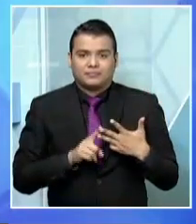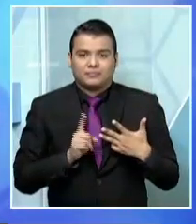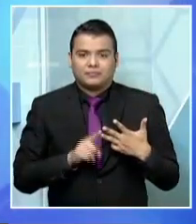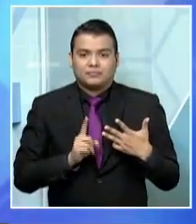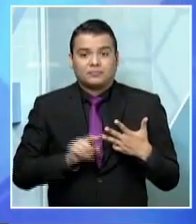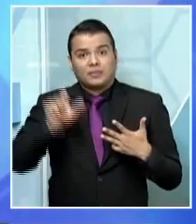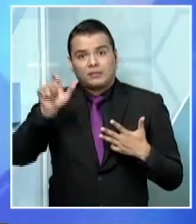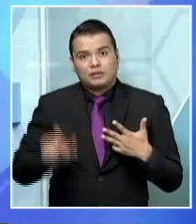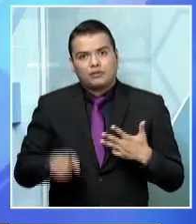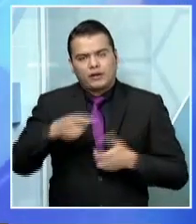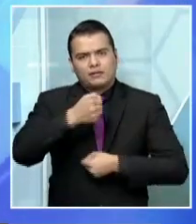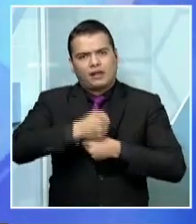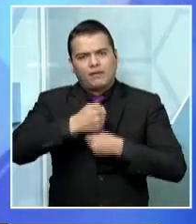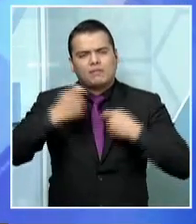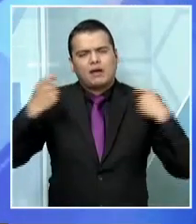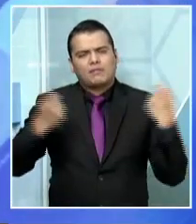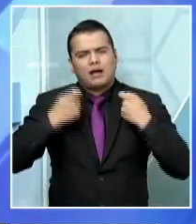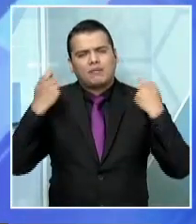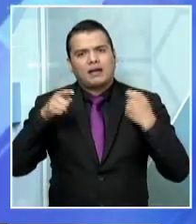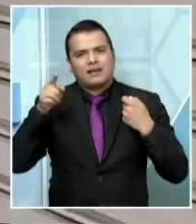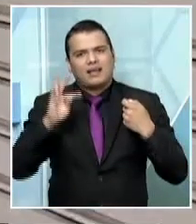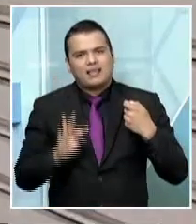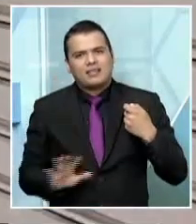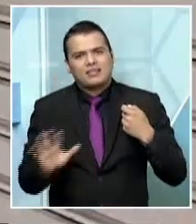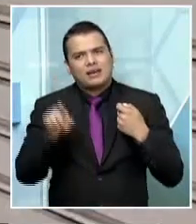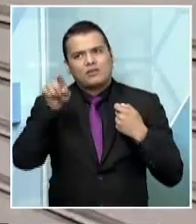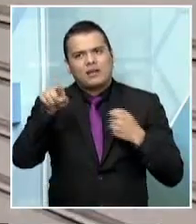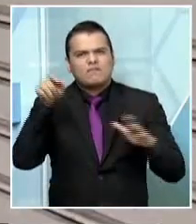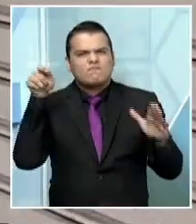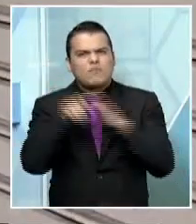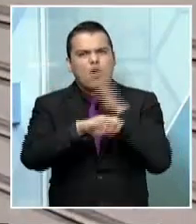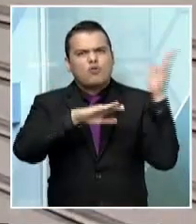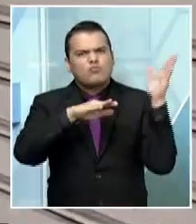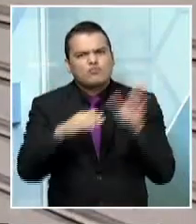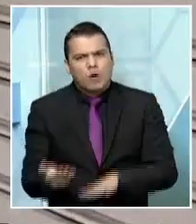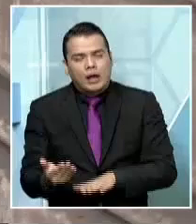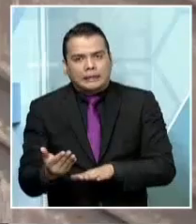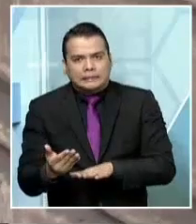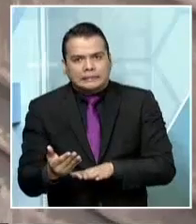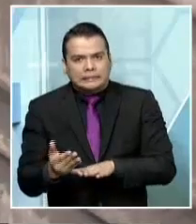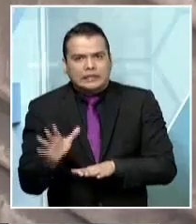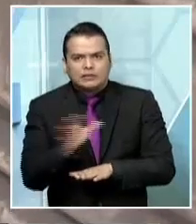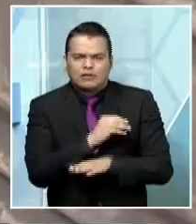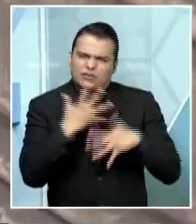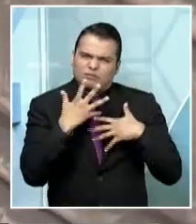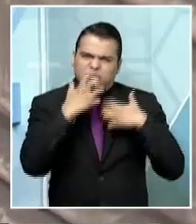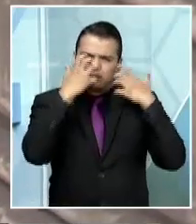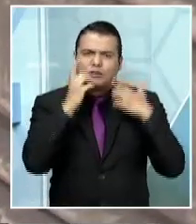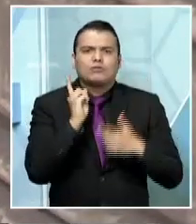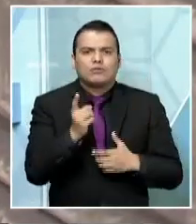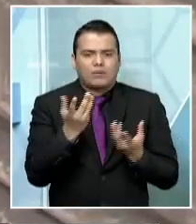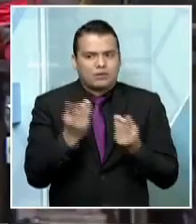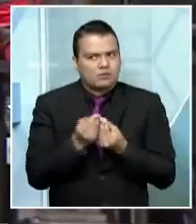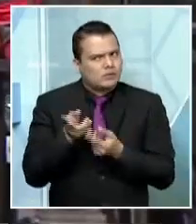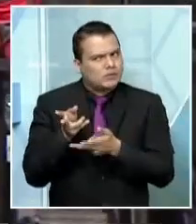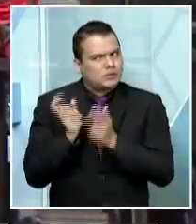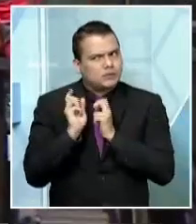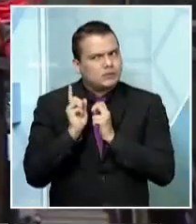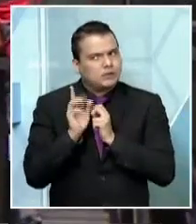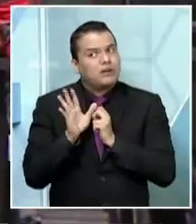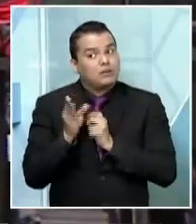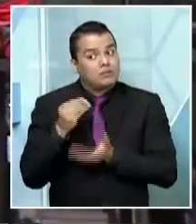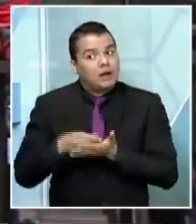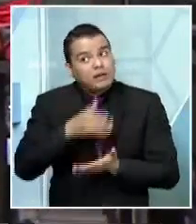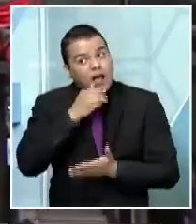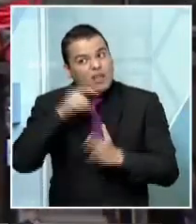El asesinato de un reconocido comerciante en la zona de Ladera de Cali tiene indignada a la comunidad. Una banda de extorsionistas estaría detrás del